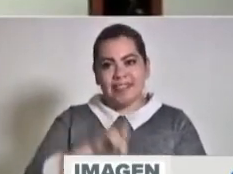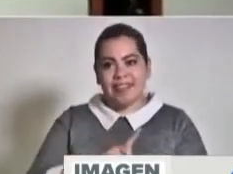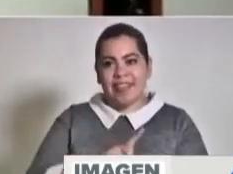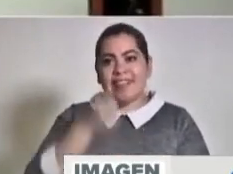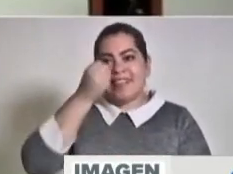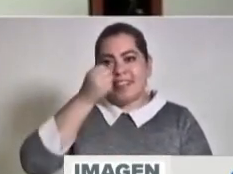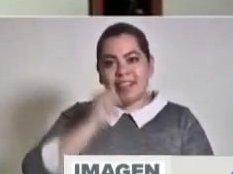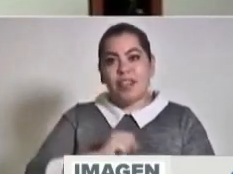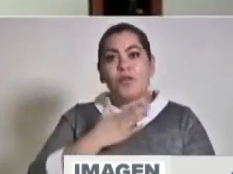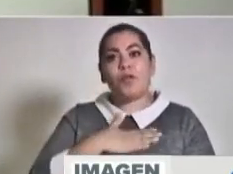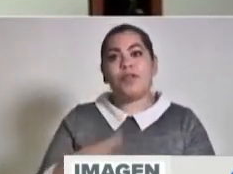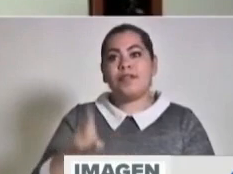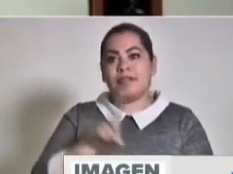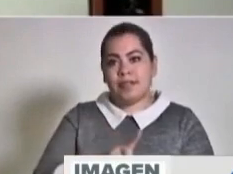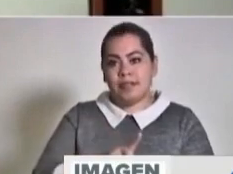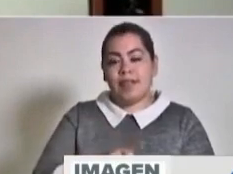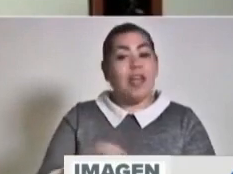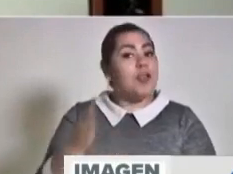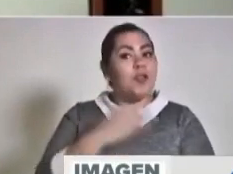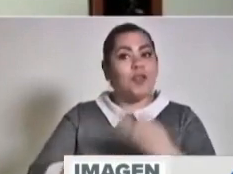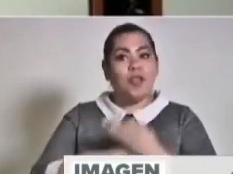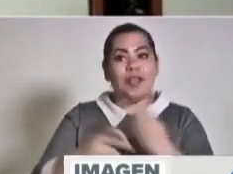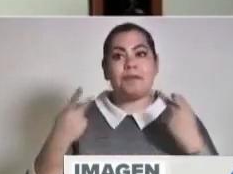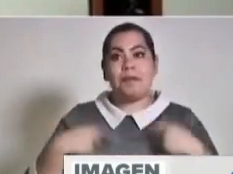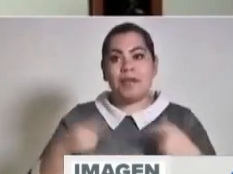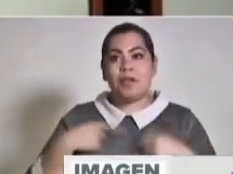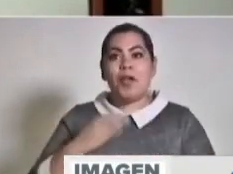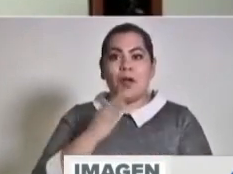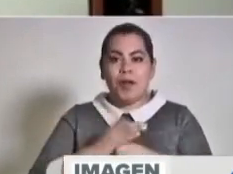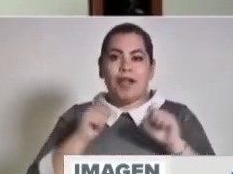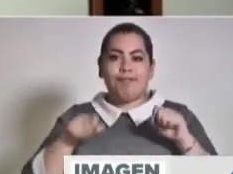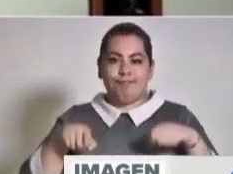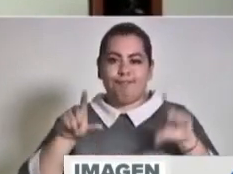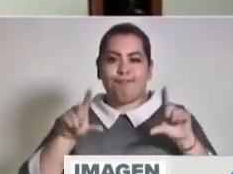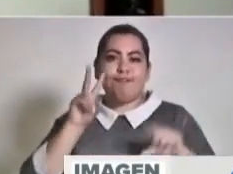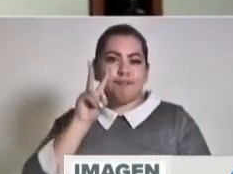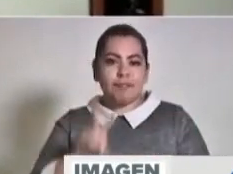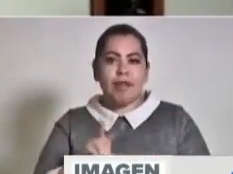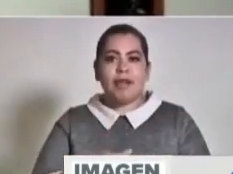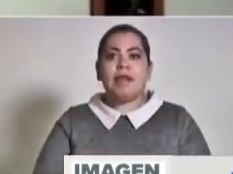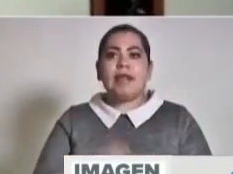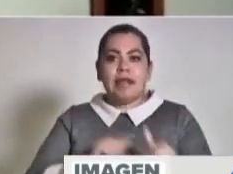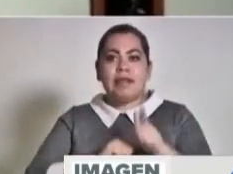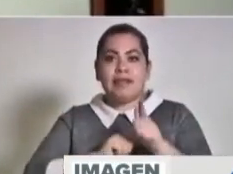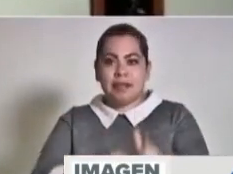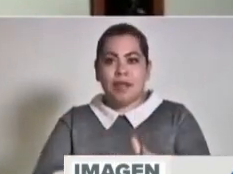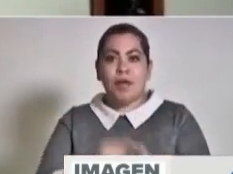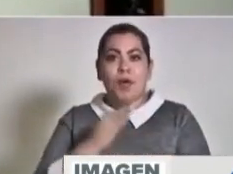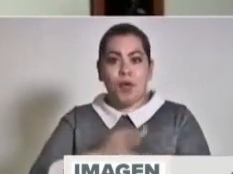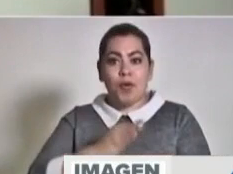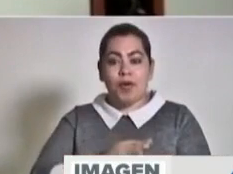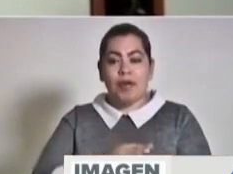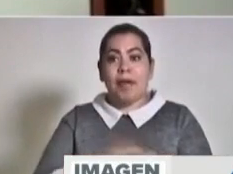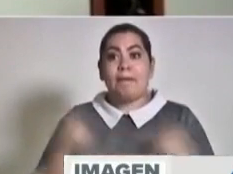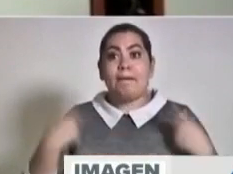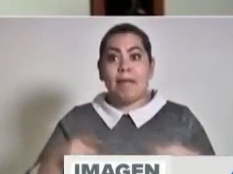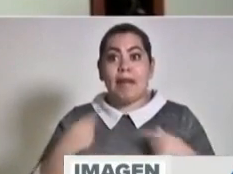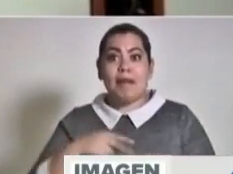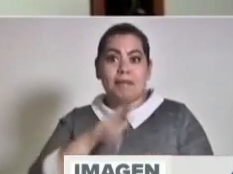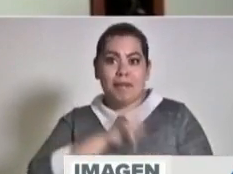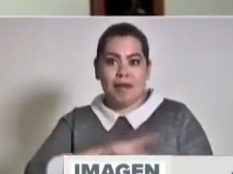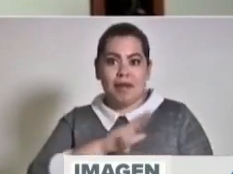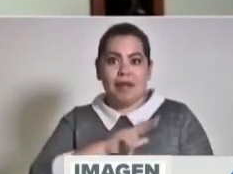COVID-19 y cuyos familiares solicitaron su repatriación. El secretario de Gobernación, David Méndez, informó